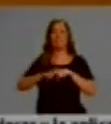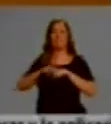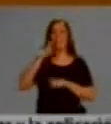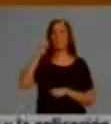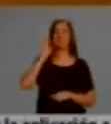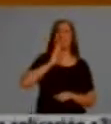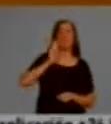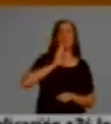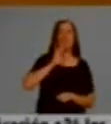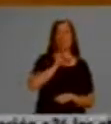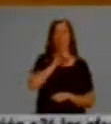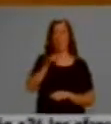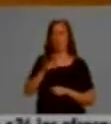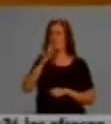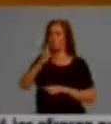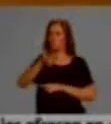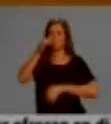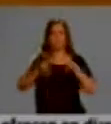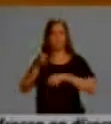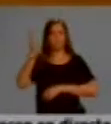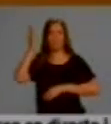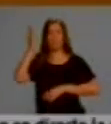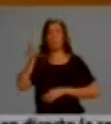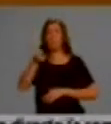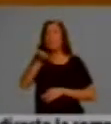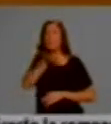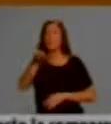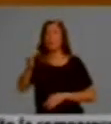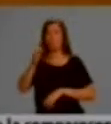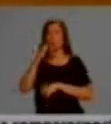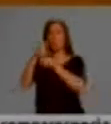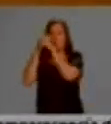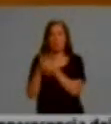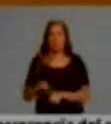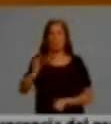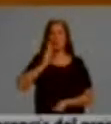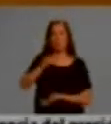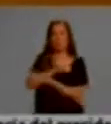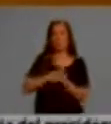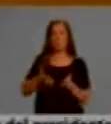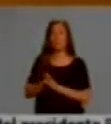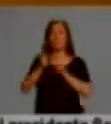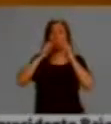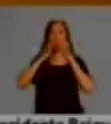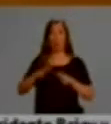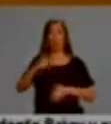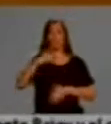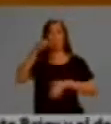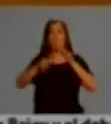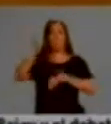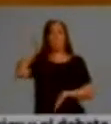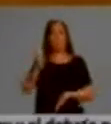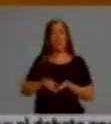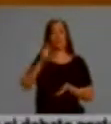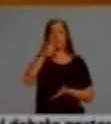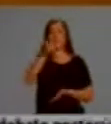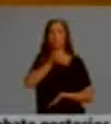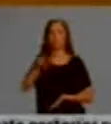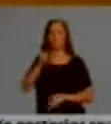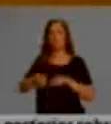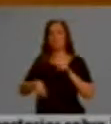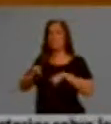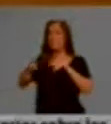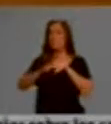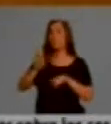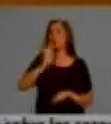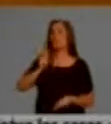Criminal, porque lo verdaderamente eficaz en la lucha contra la corrupción es la agilización de los procedimientos judiciales en los que se enjuicia